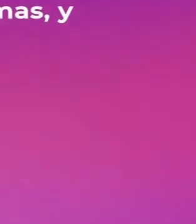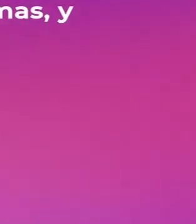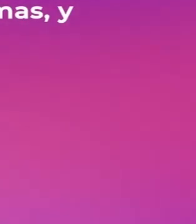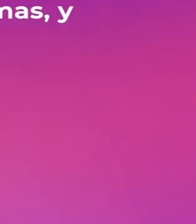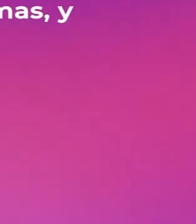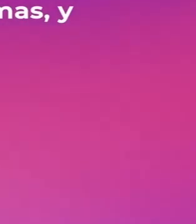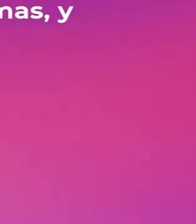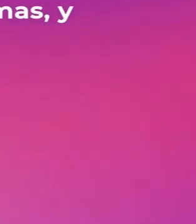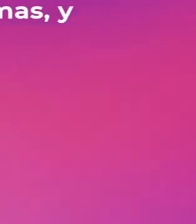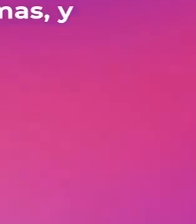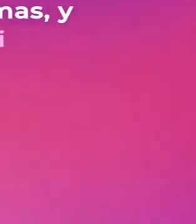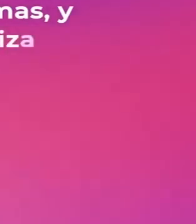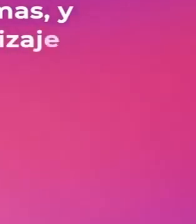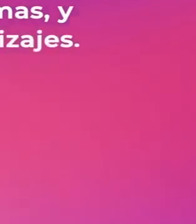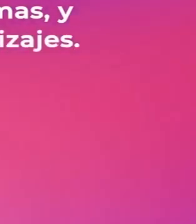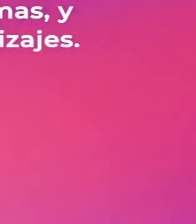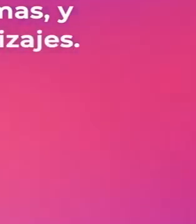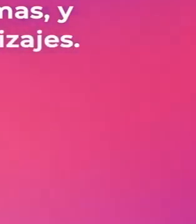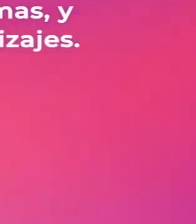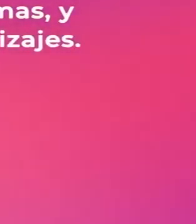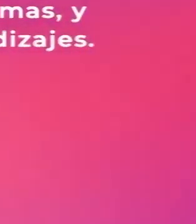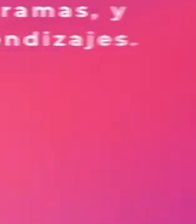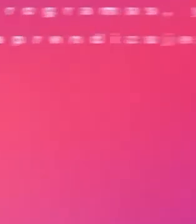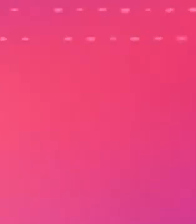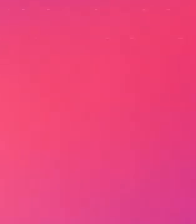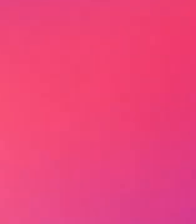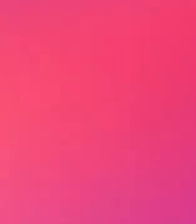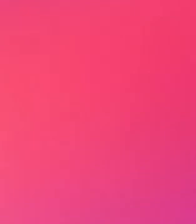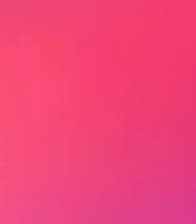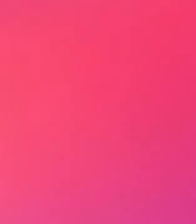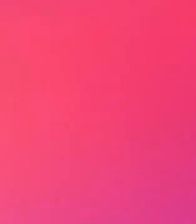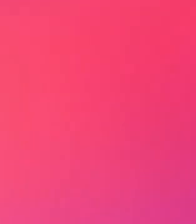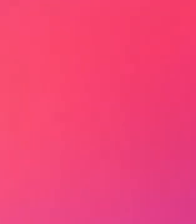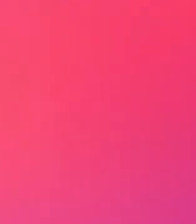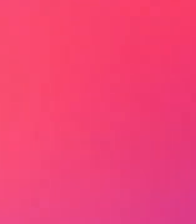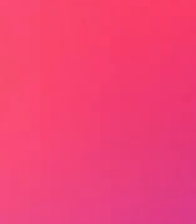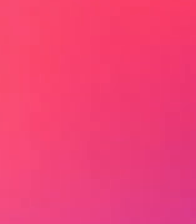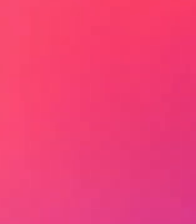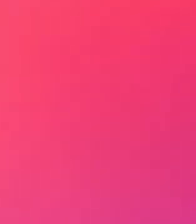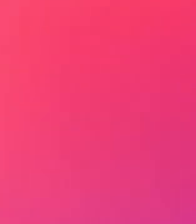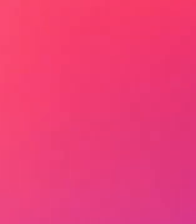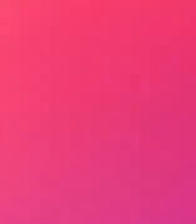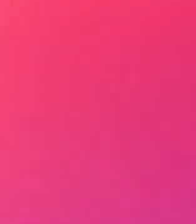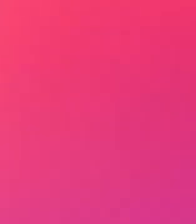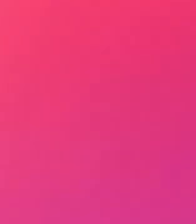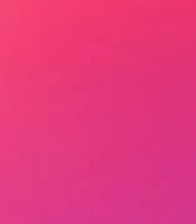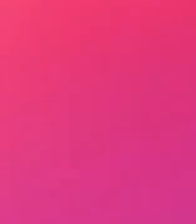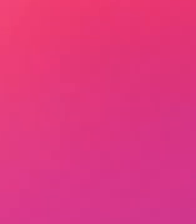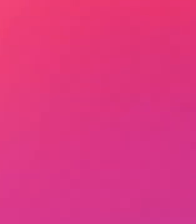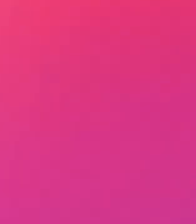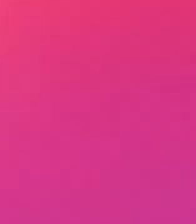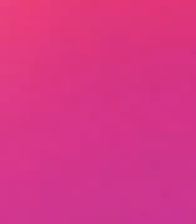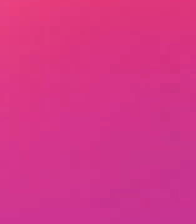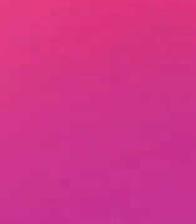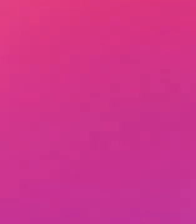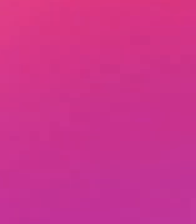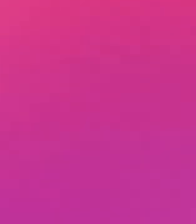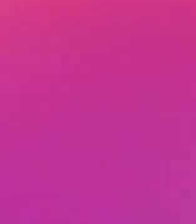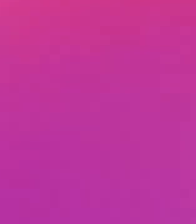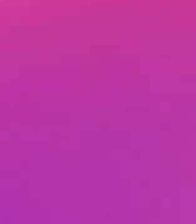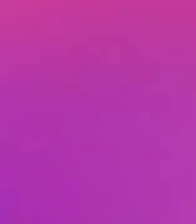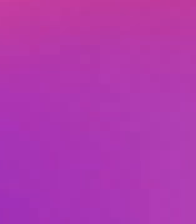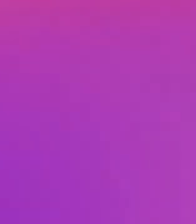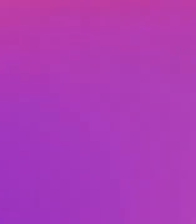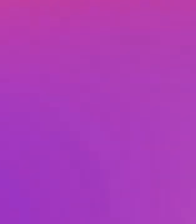programas y además encontrarás actividades para fortalecer tus aprendizajes. También te invitamos a que consultes las